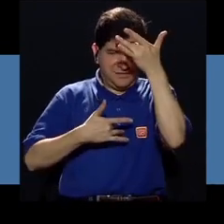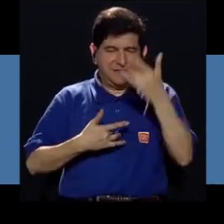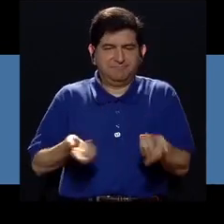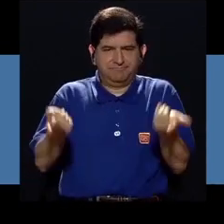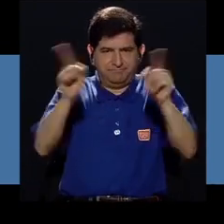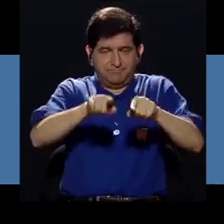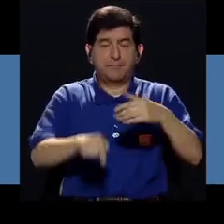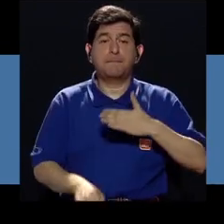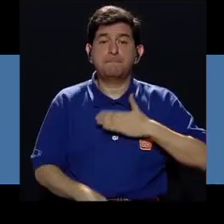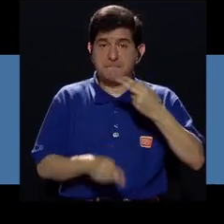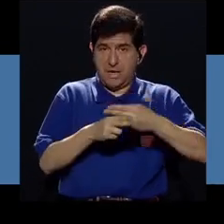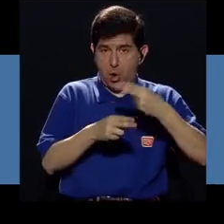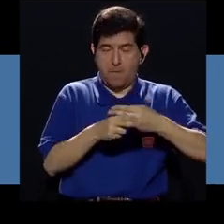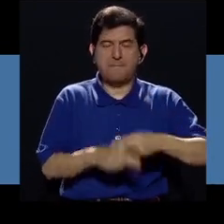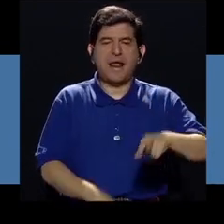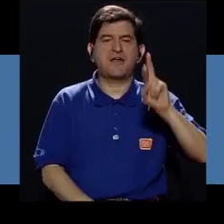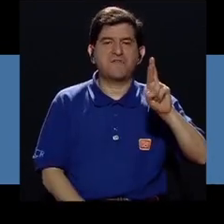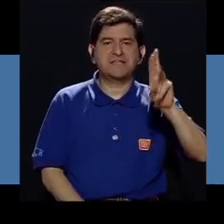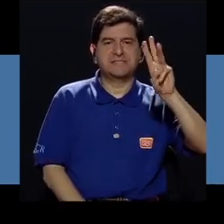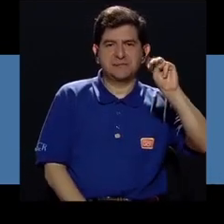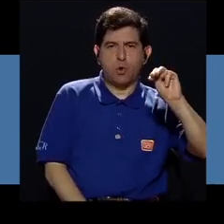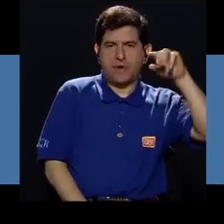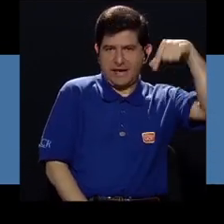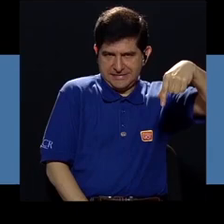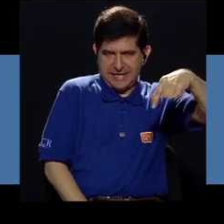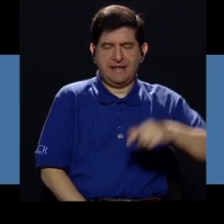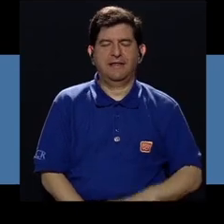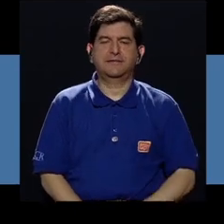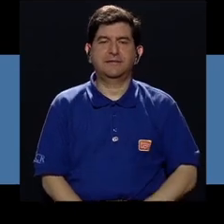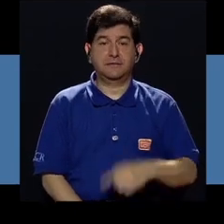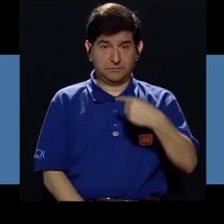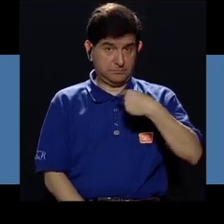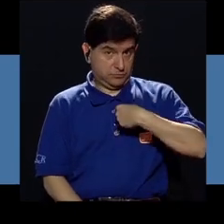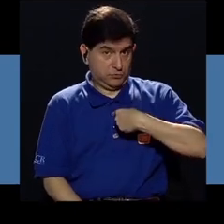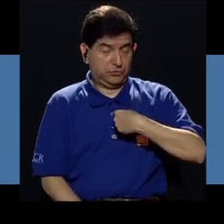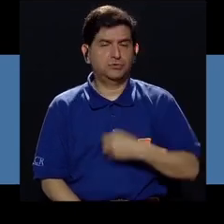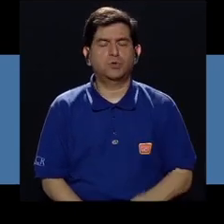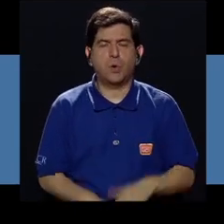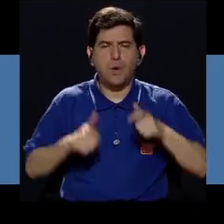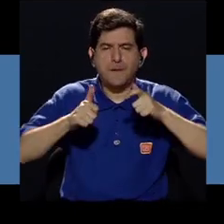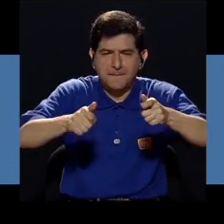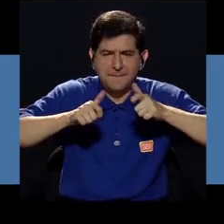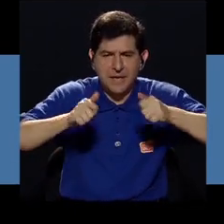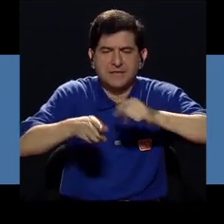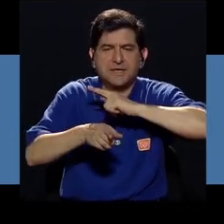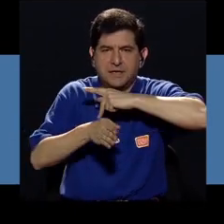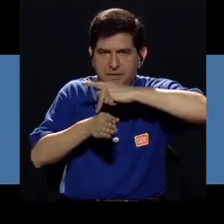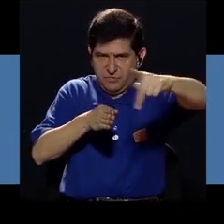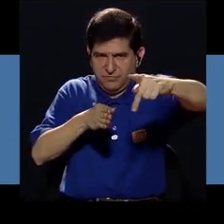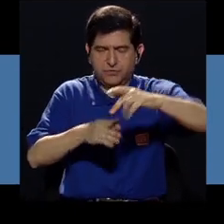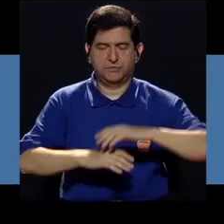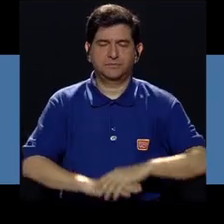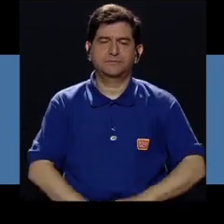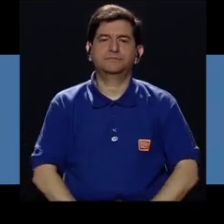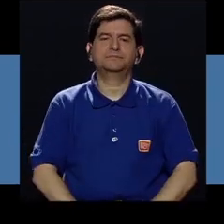mi nombre es riquísimo ahora quesada soy masajista profesional